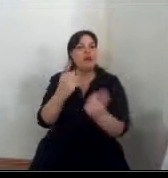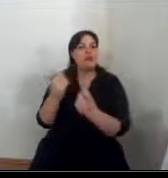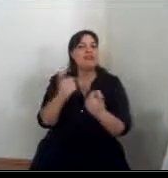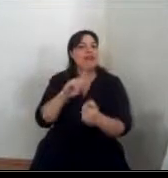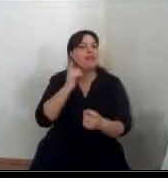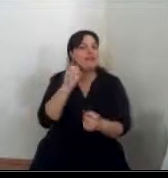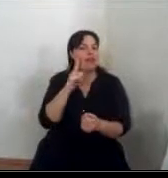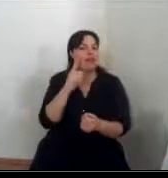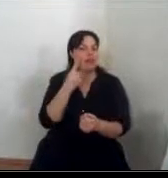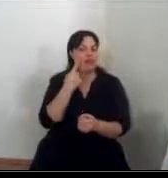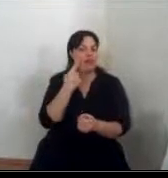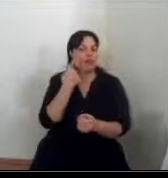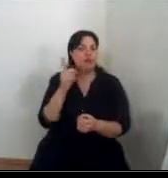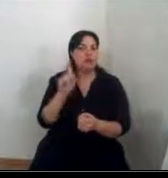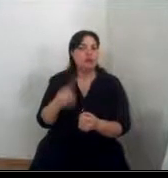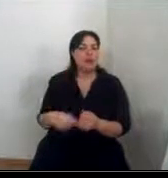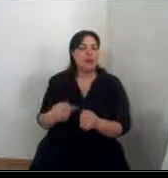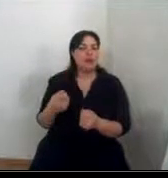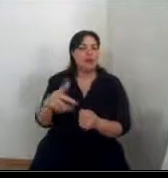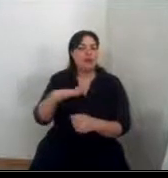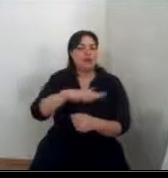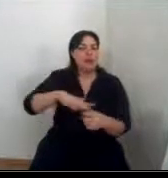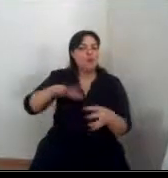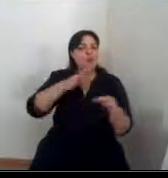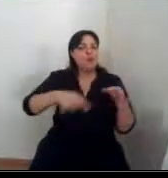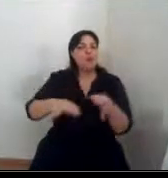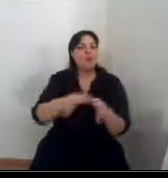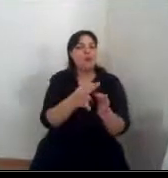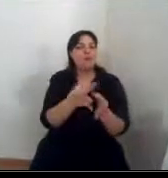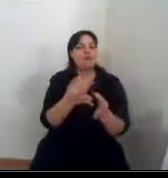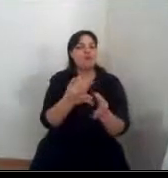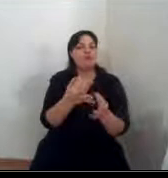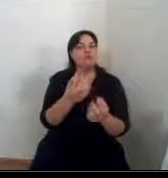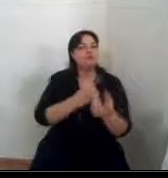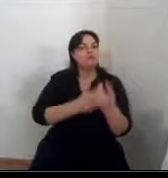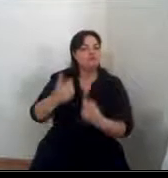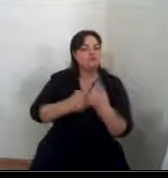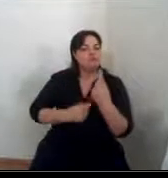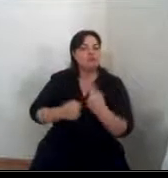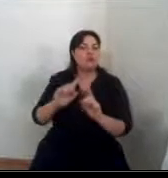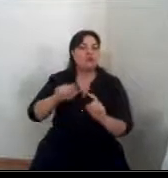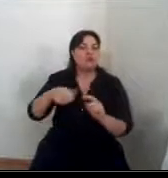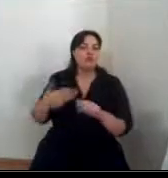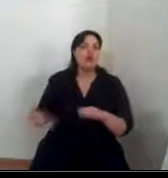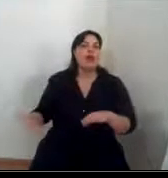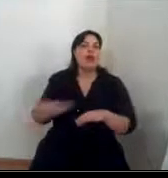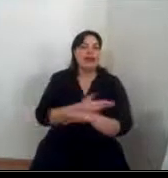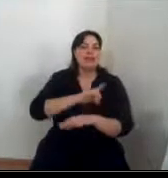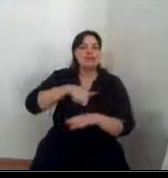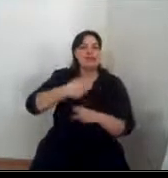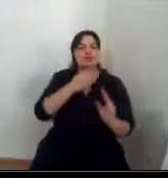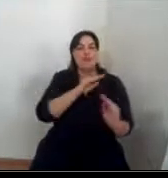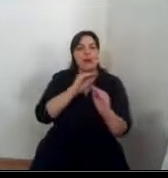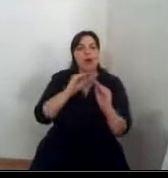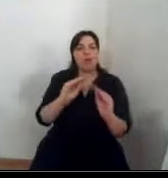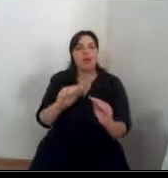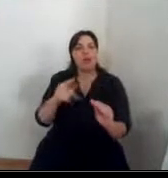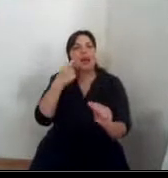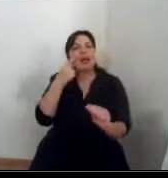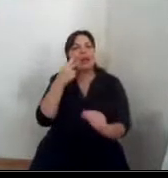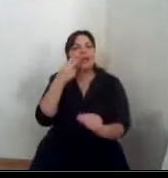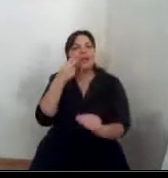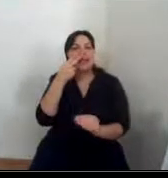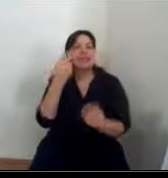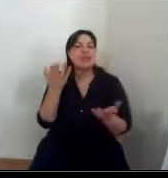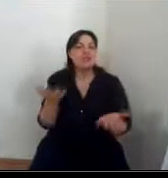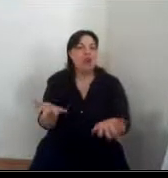en cada uno de los municipios y comarcas en los que se iba a realizar estas acciones. O sea que previamente nosotros preguntamos, ¿qué os interesa? ¿Qué